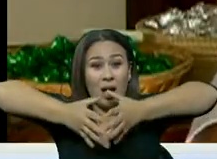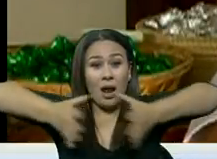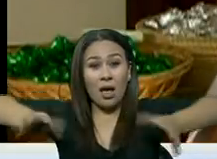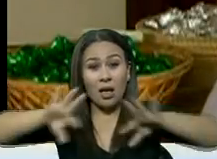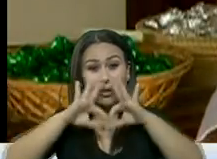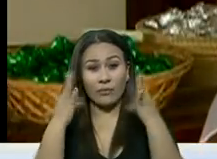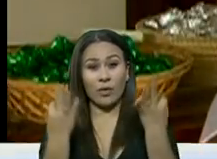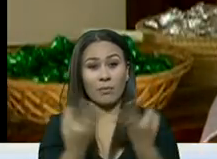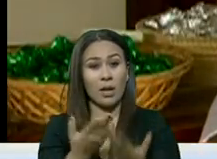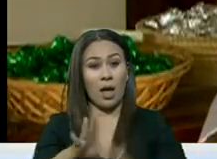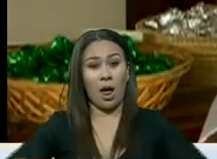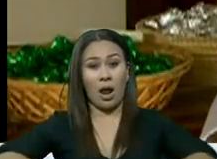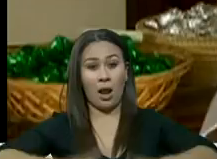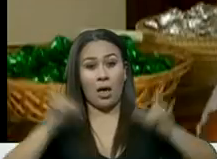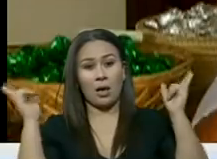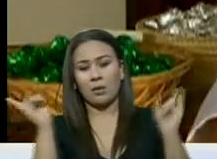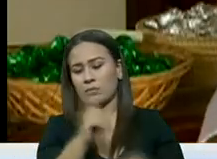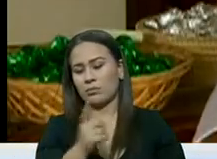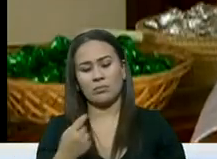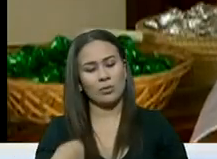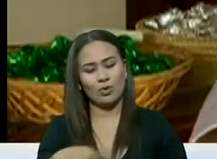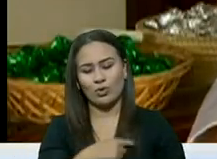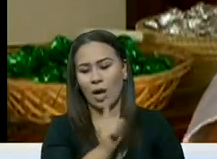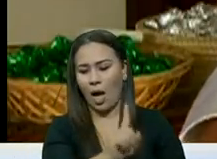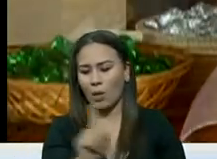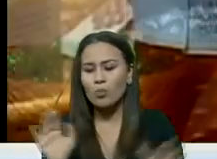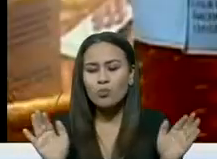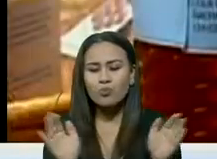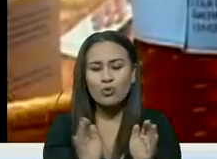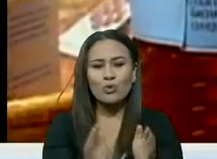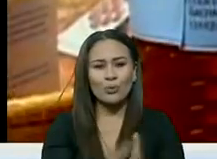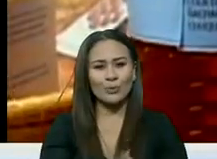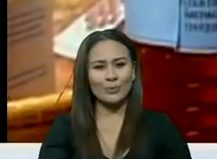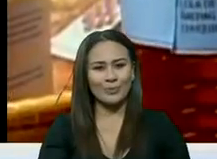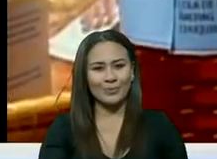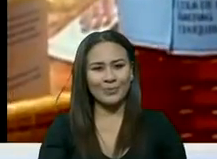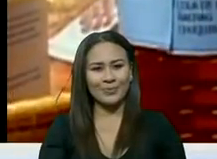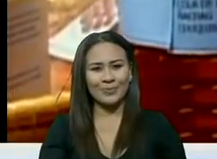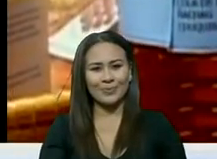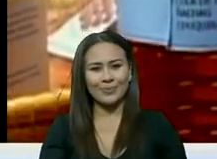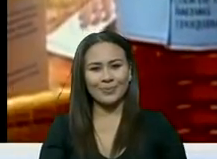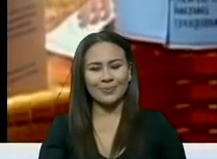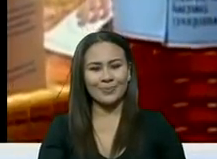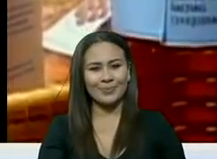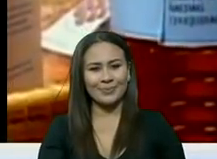están grandes empresarios como en otros casos.